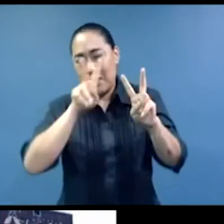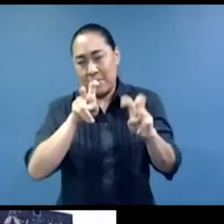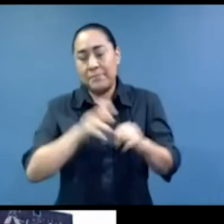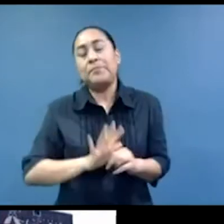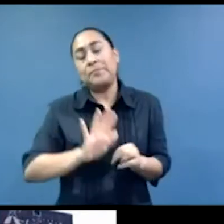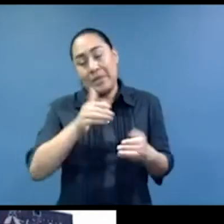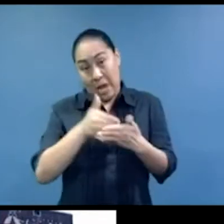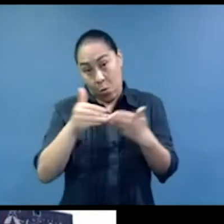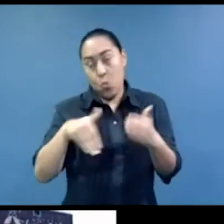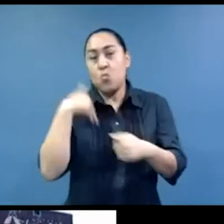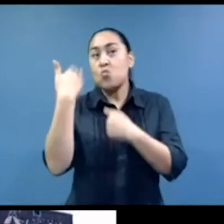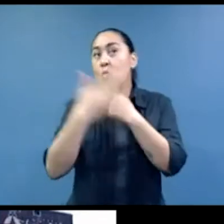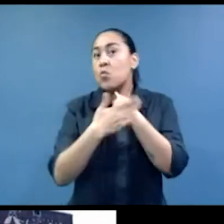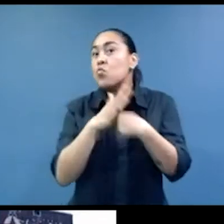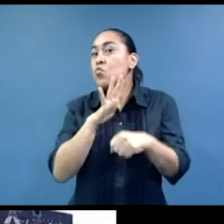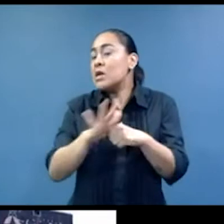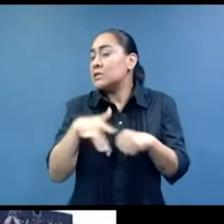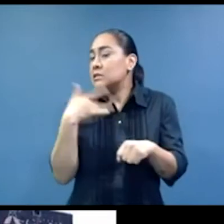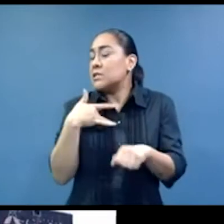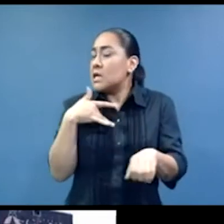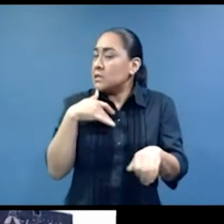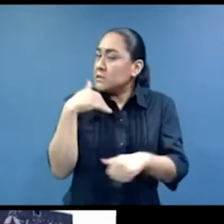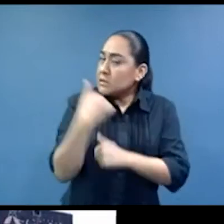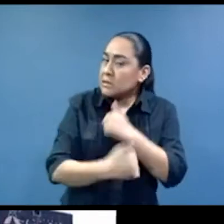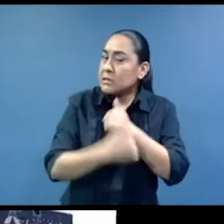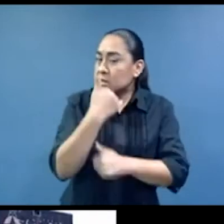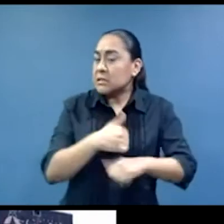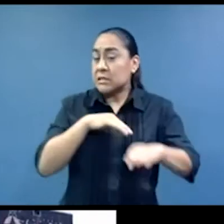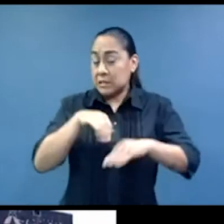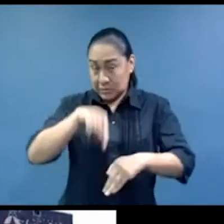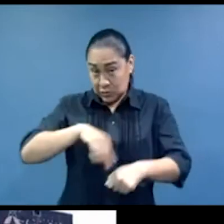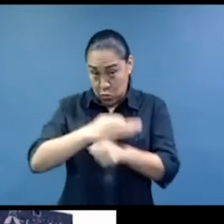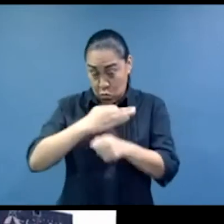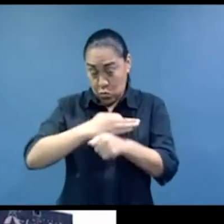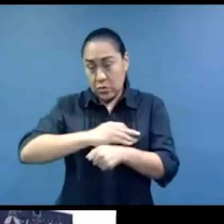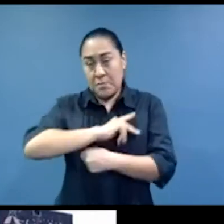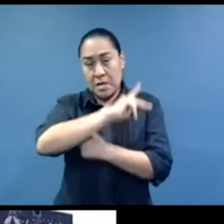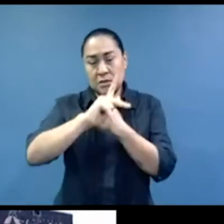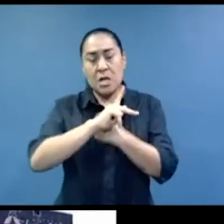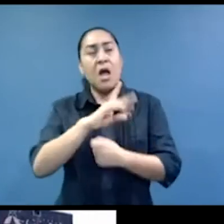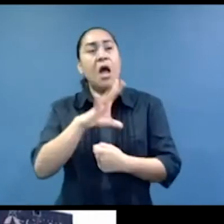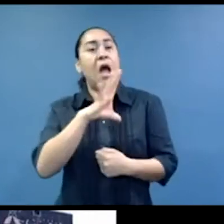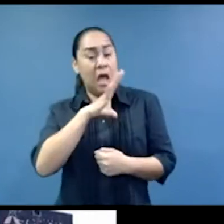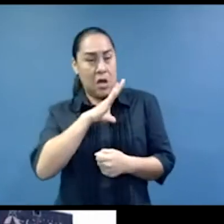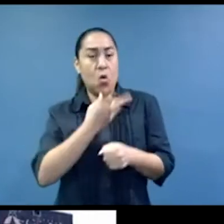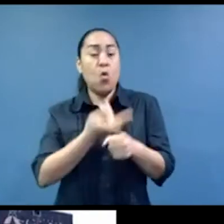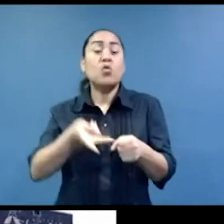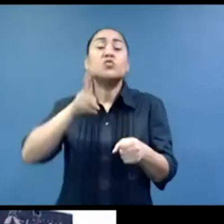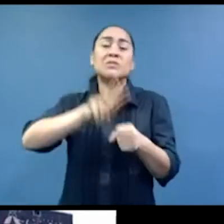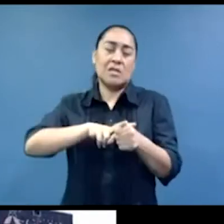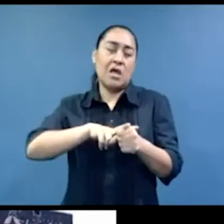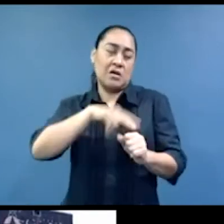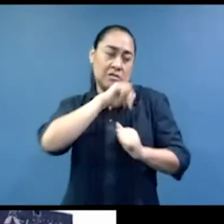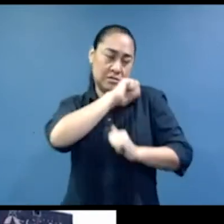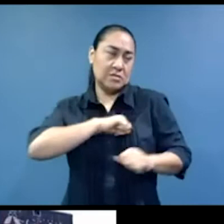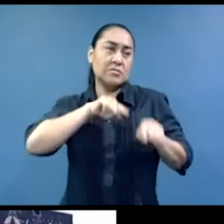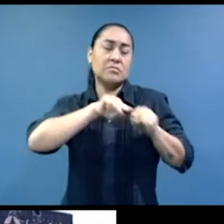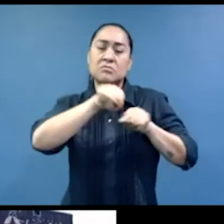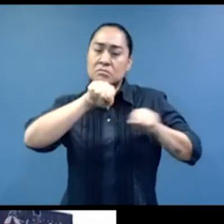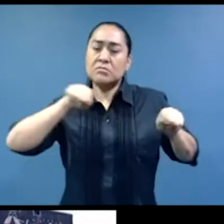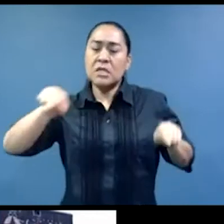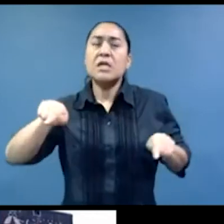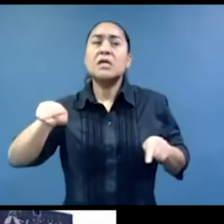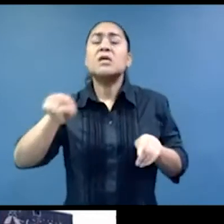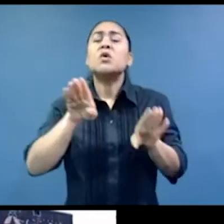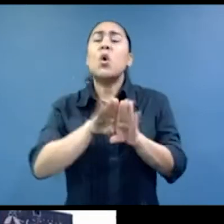retos. En este momento tenemos en el país funcionando clínicas que están